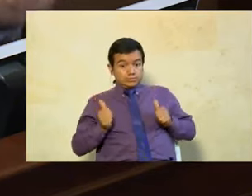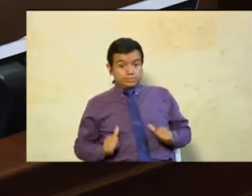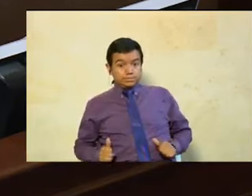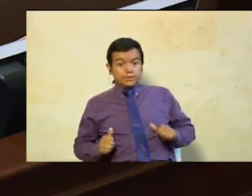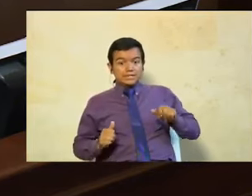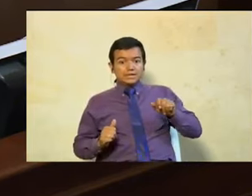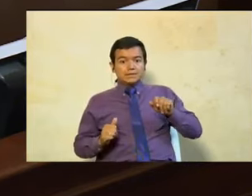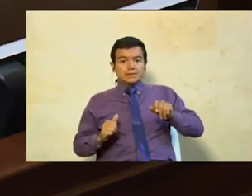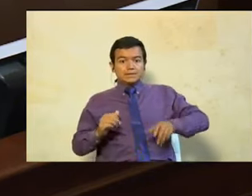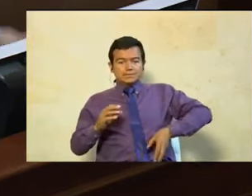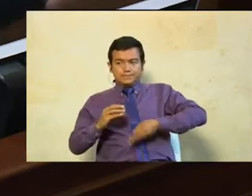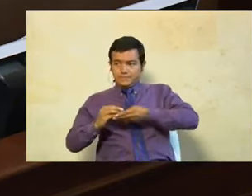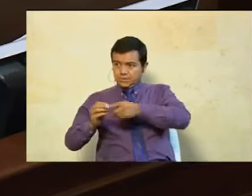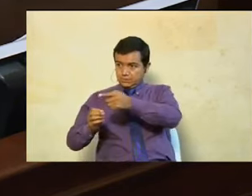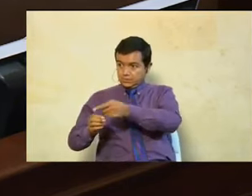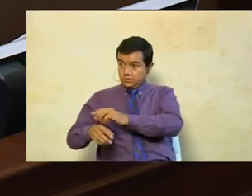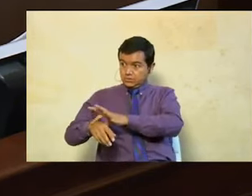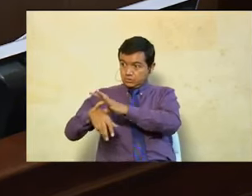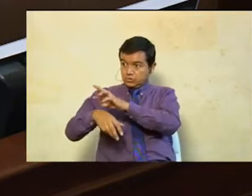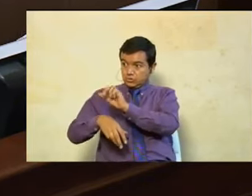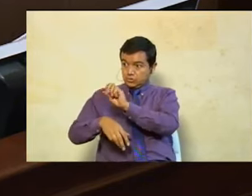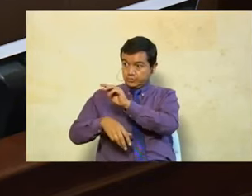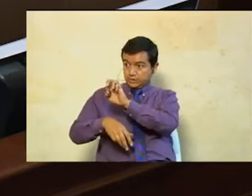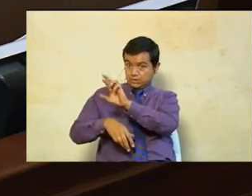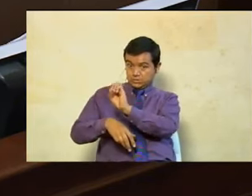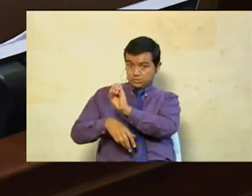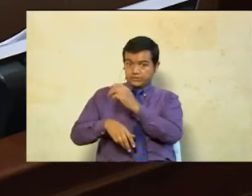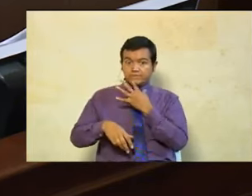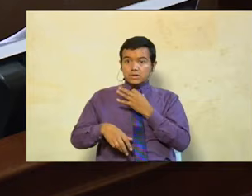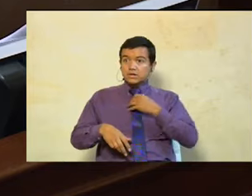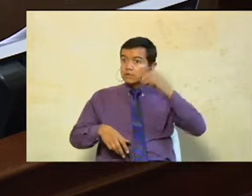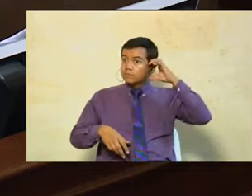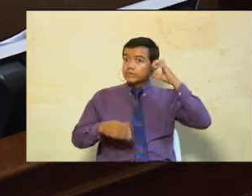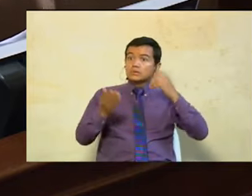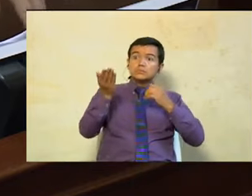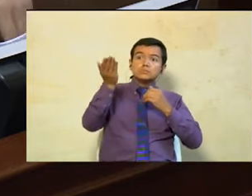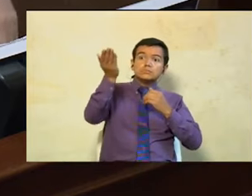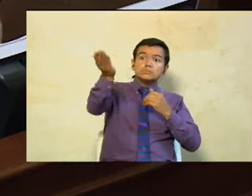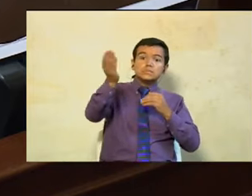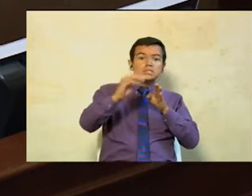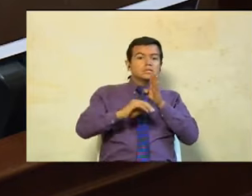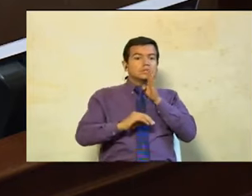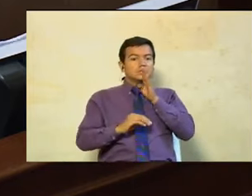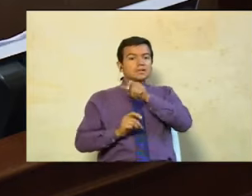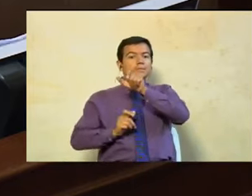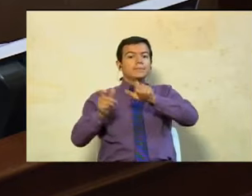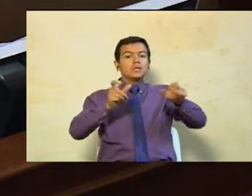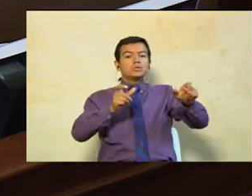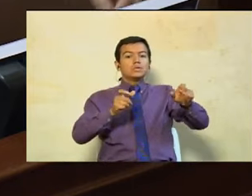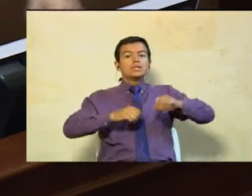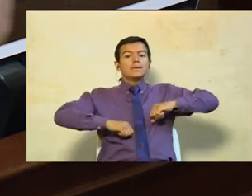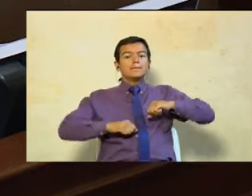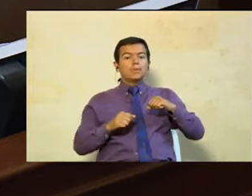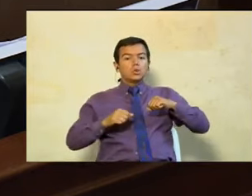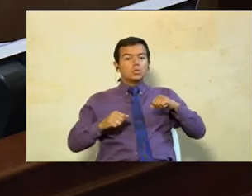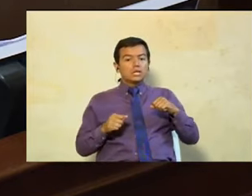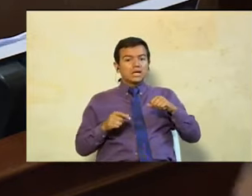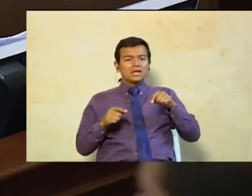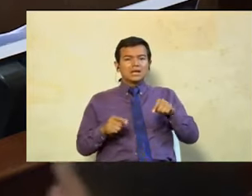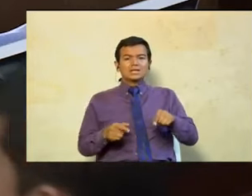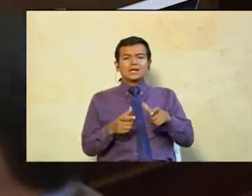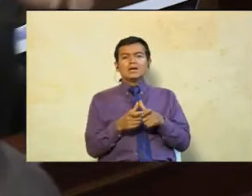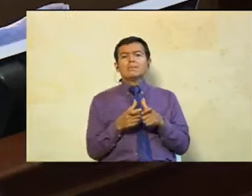doctor Romero mire esto está lleno del sur de Bogotá Aquí viven